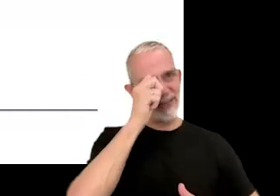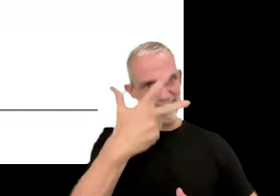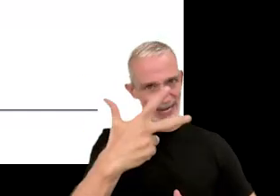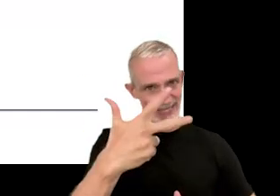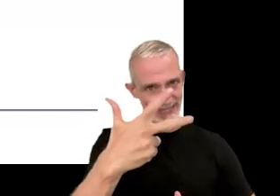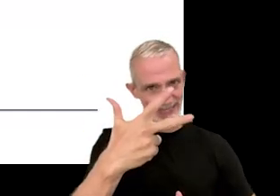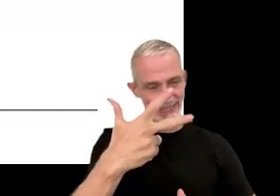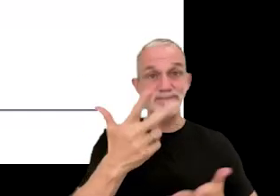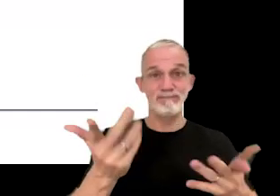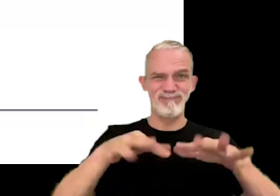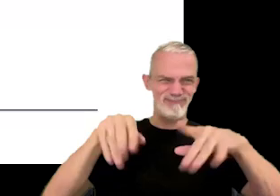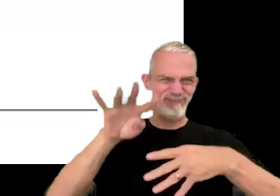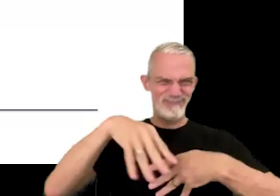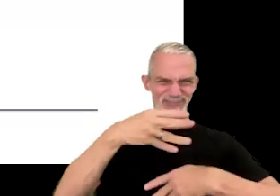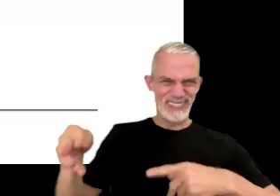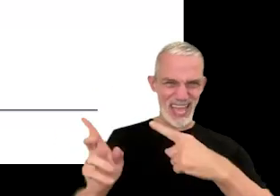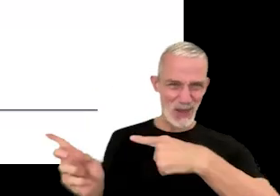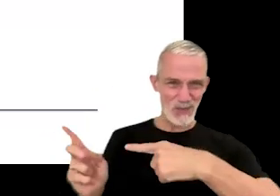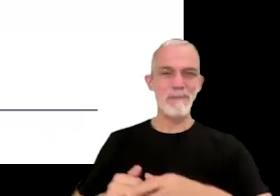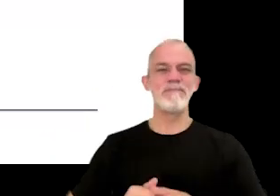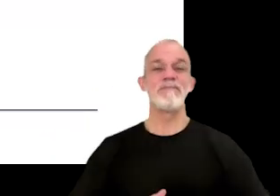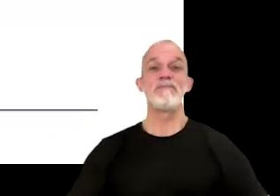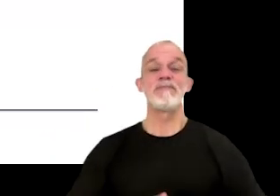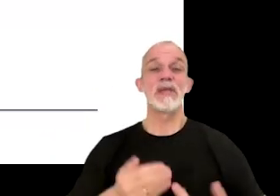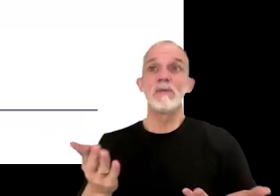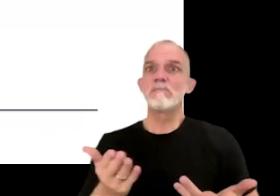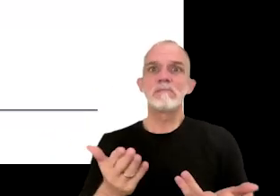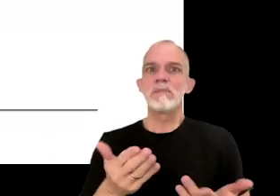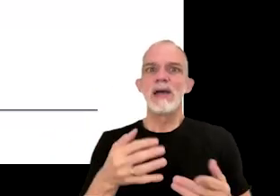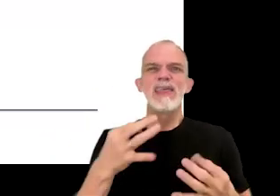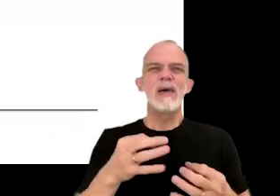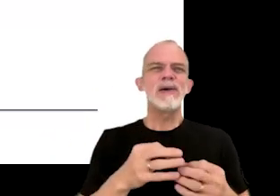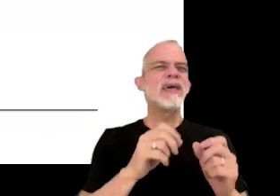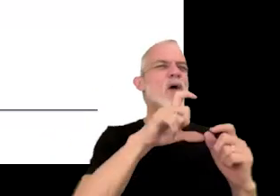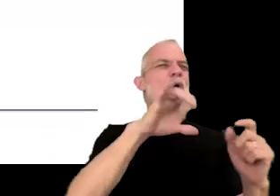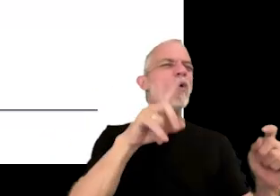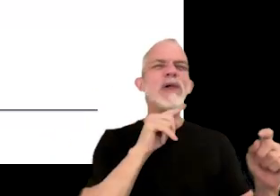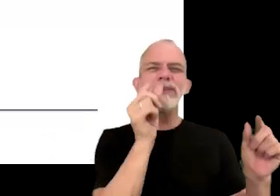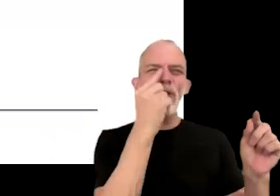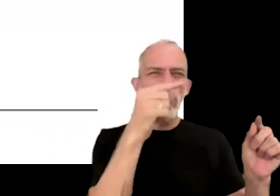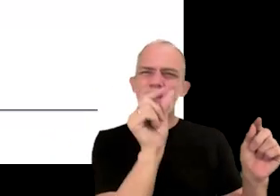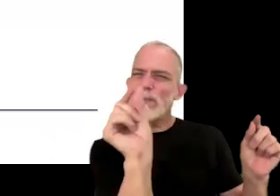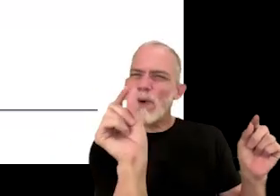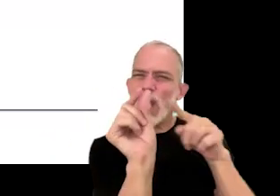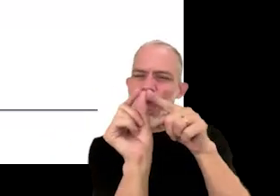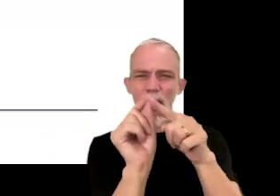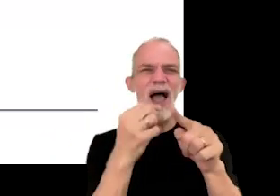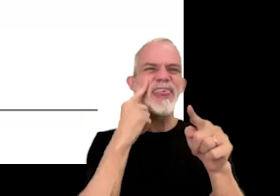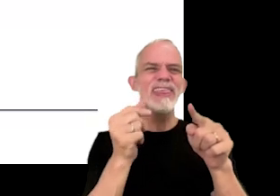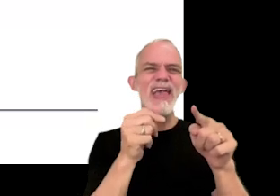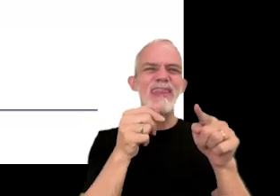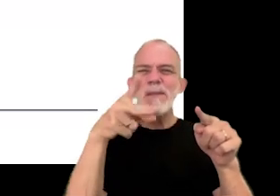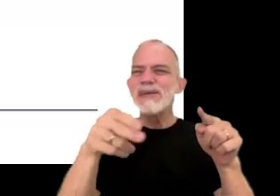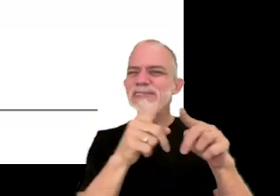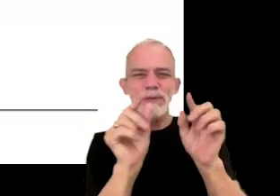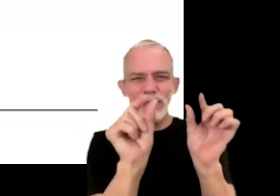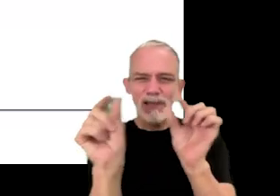les dejo la tabla. De acuerdo a la finalización de ACUIT, el día de vencimiento